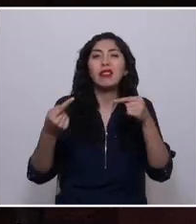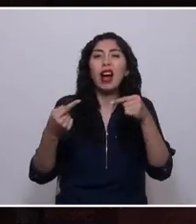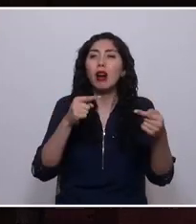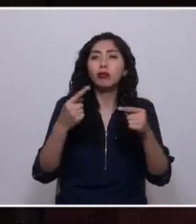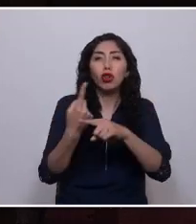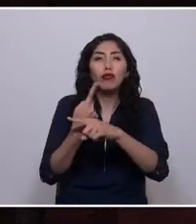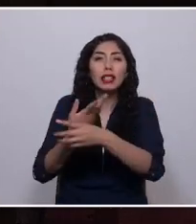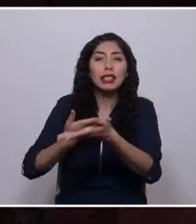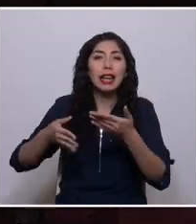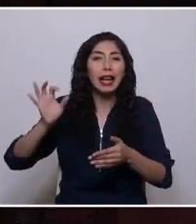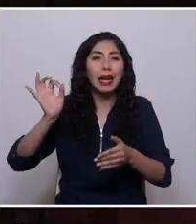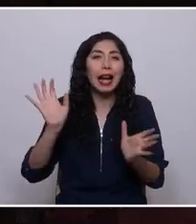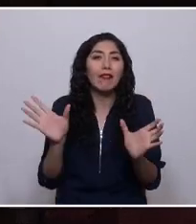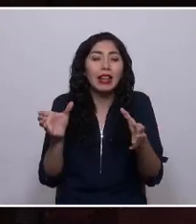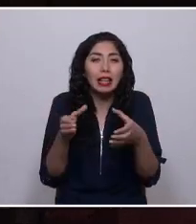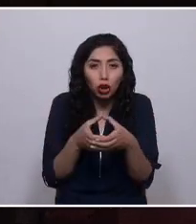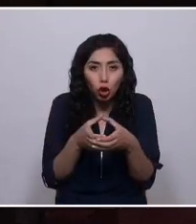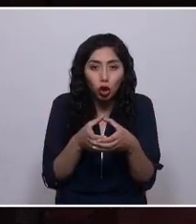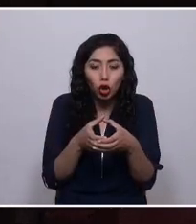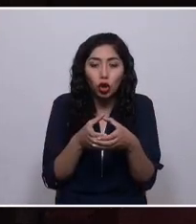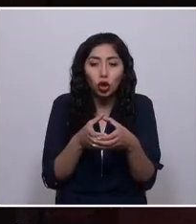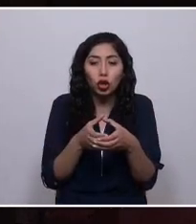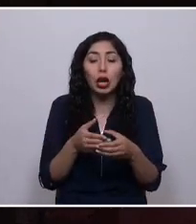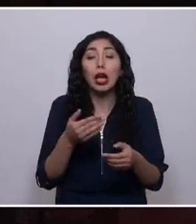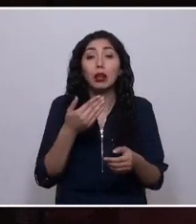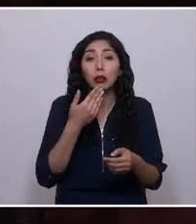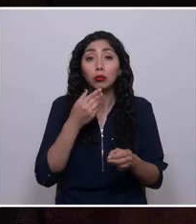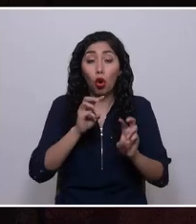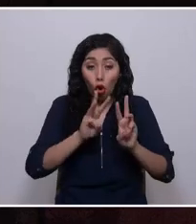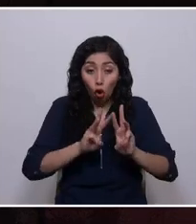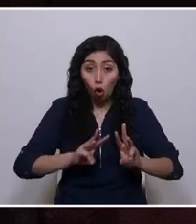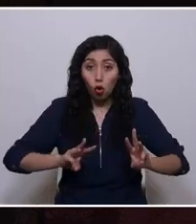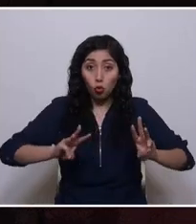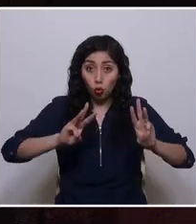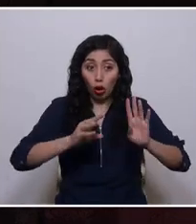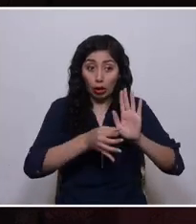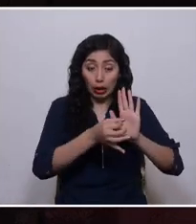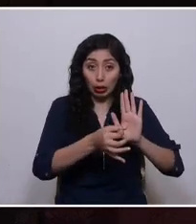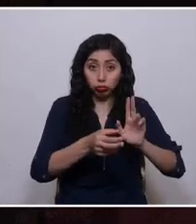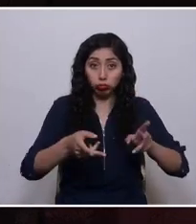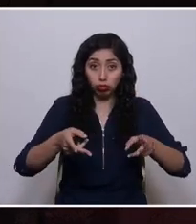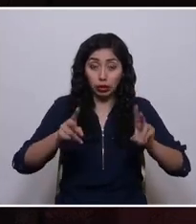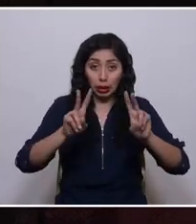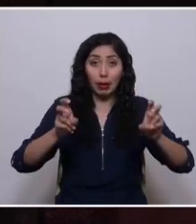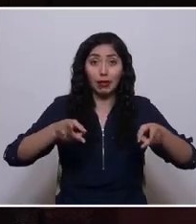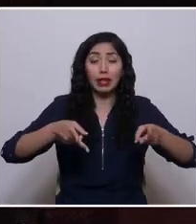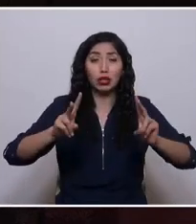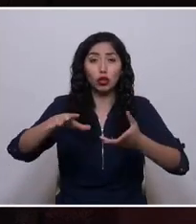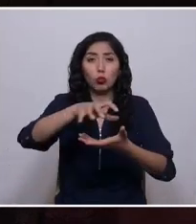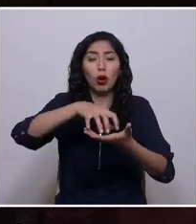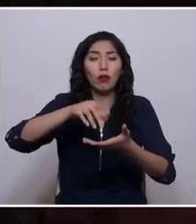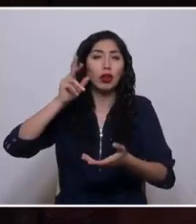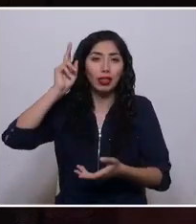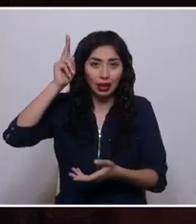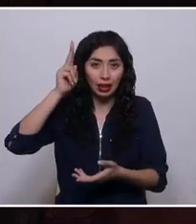esté limitada por la Declaración de Naciones Unidas como los derechos de los pueblos indígenas, nada más. Y es por eso que llamamos